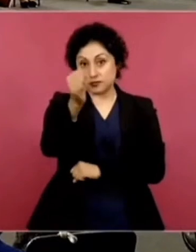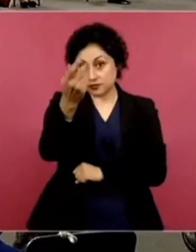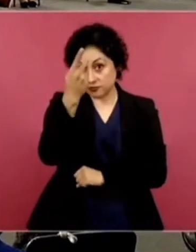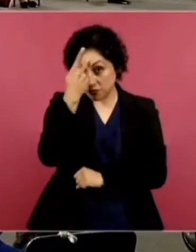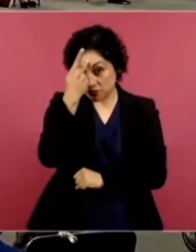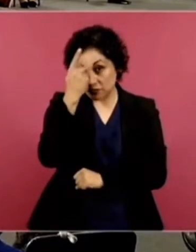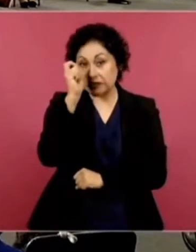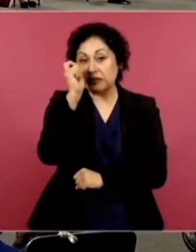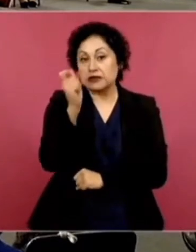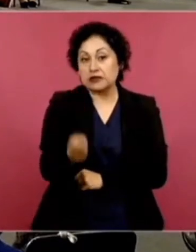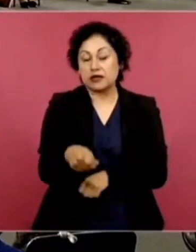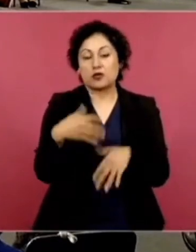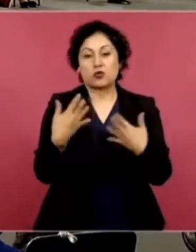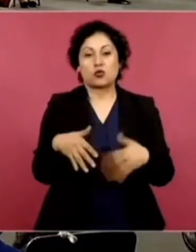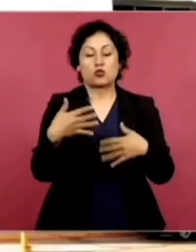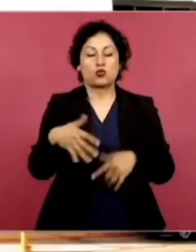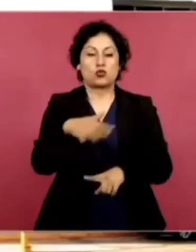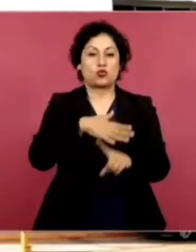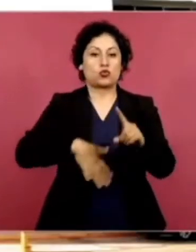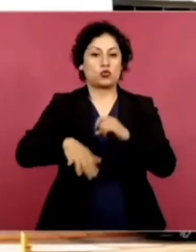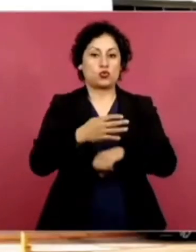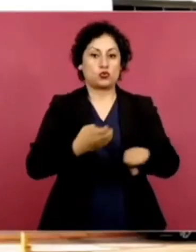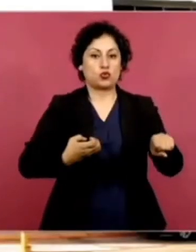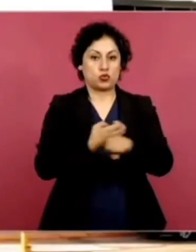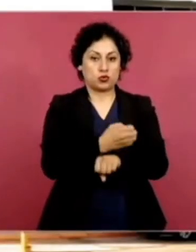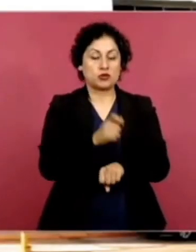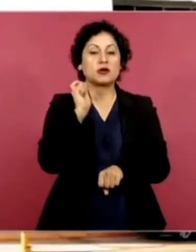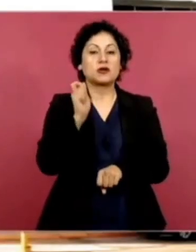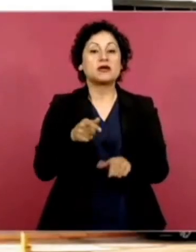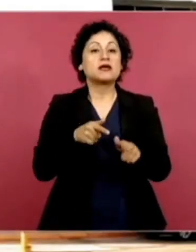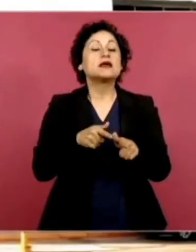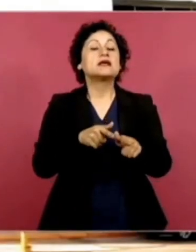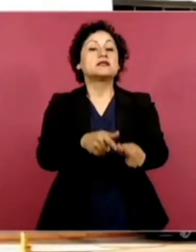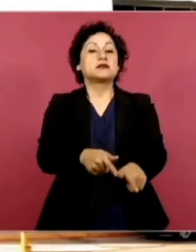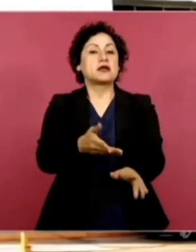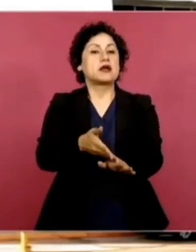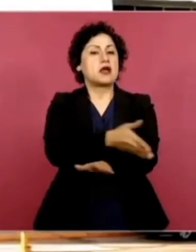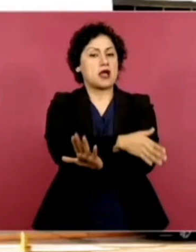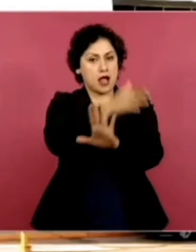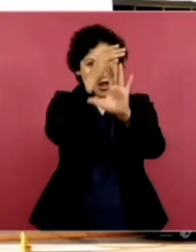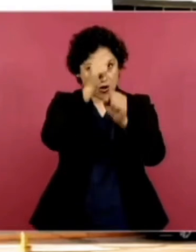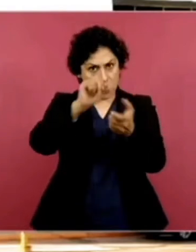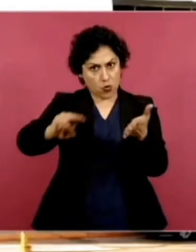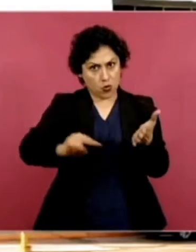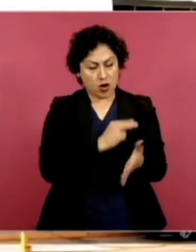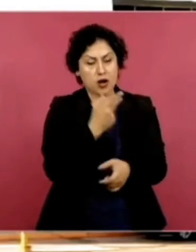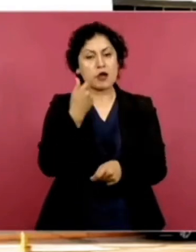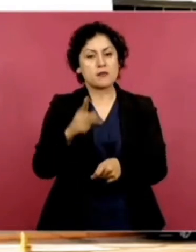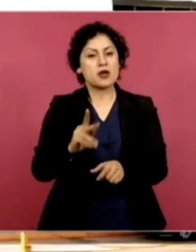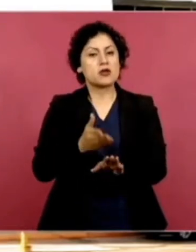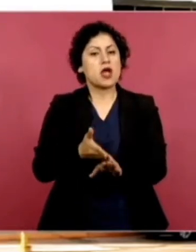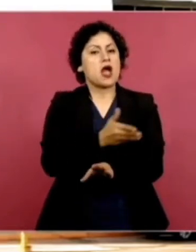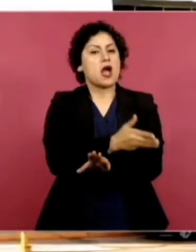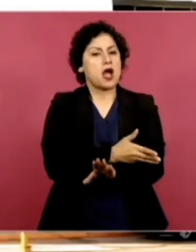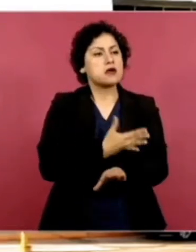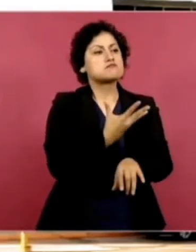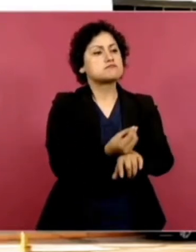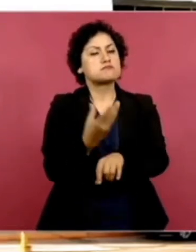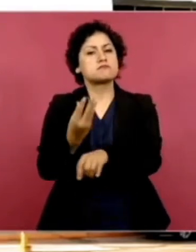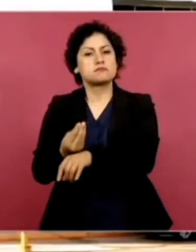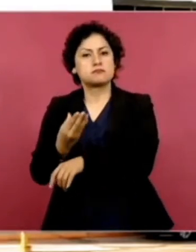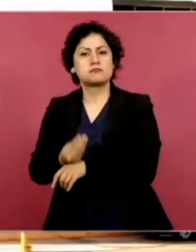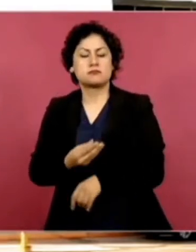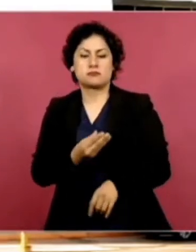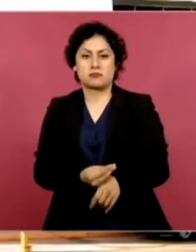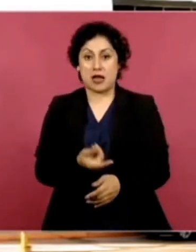estados con quienes acabamos de cerrar este convenio, pero que ya se había estado trabajando en acciones de infraestructura en